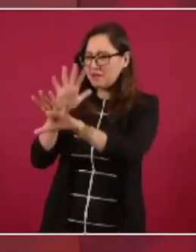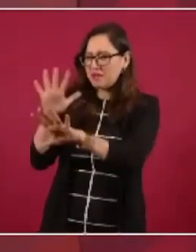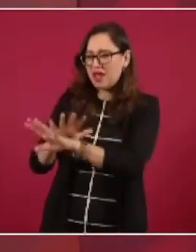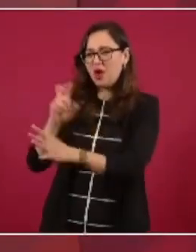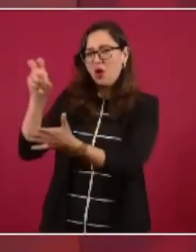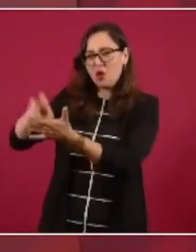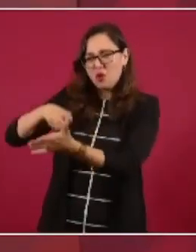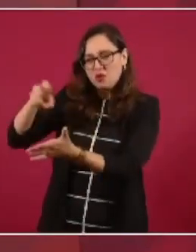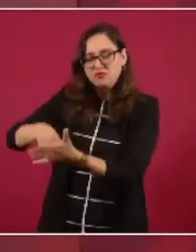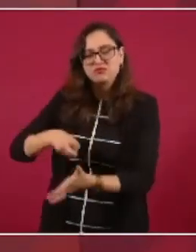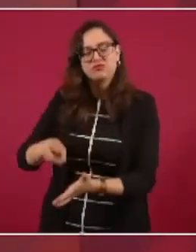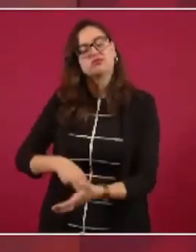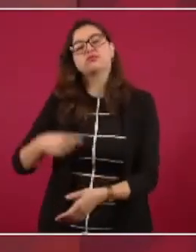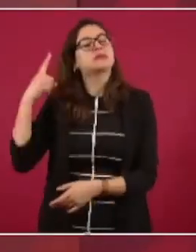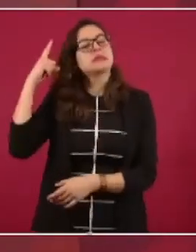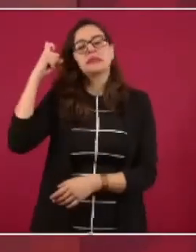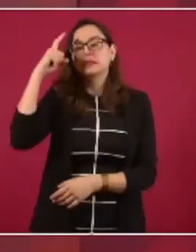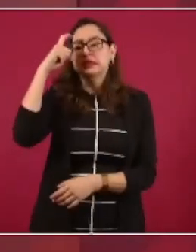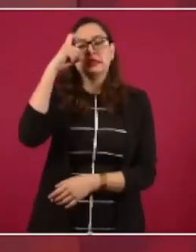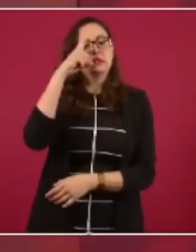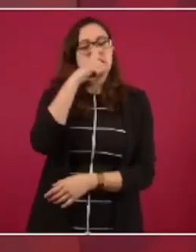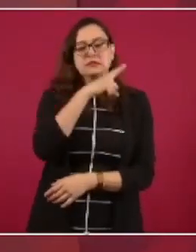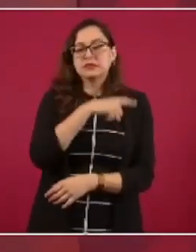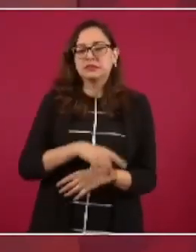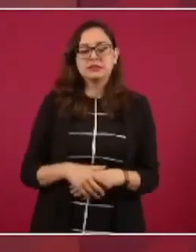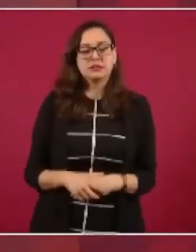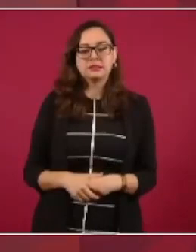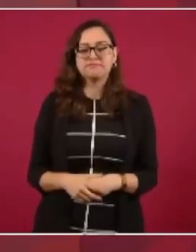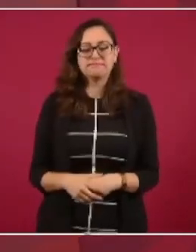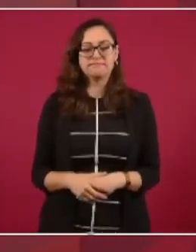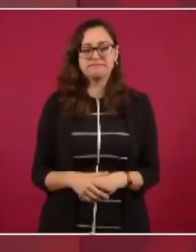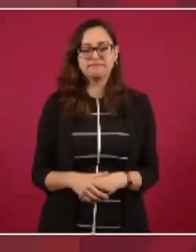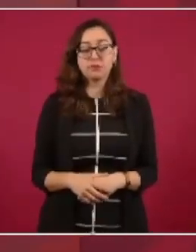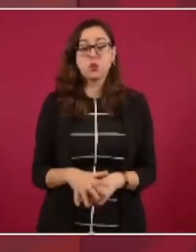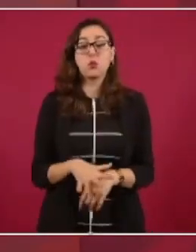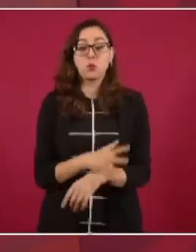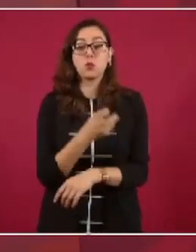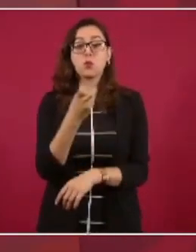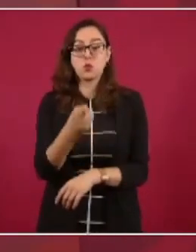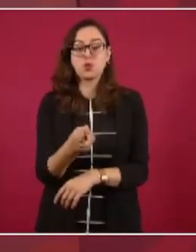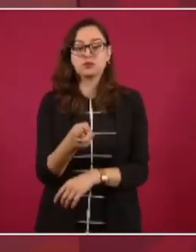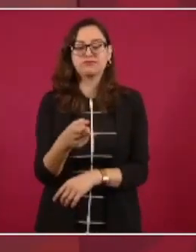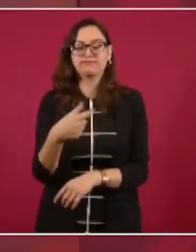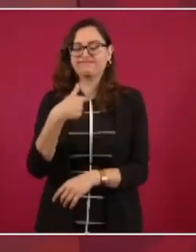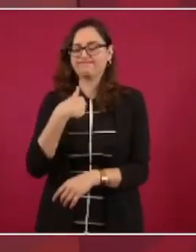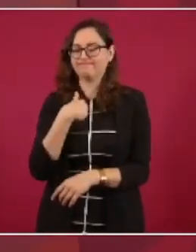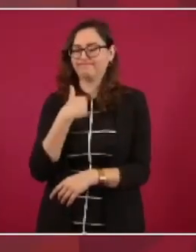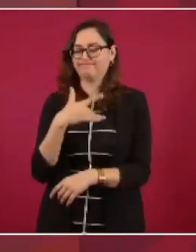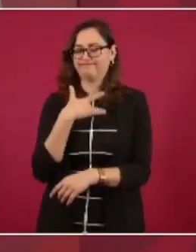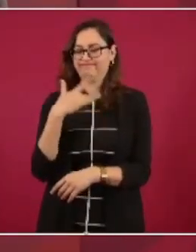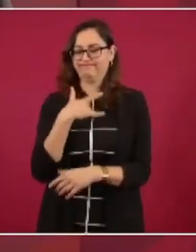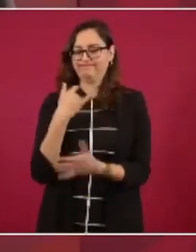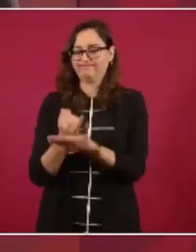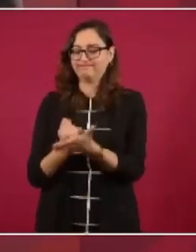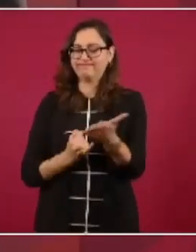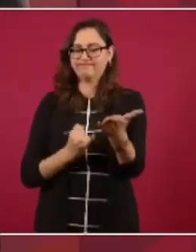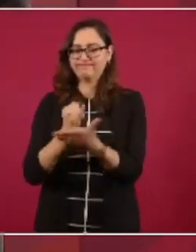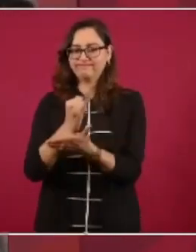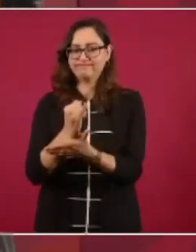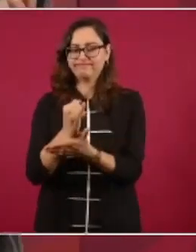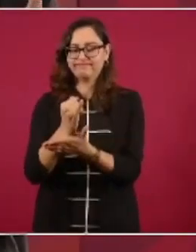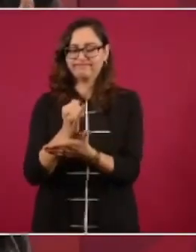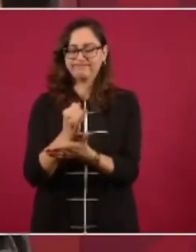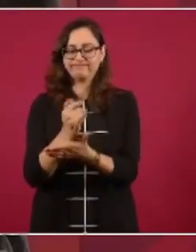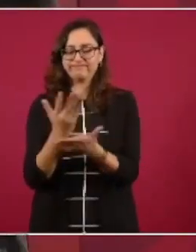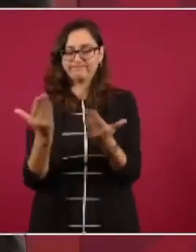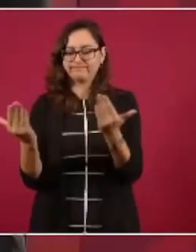inicio. Por eso expliqué de que opté, decir, bueno,